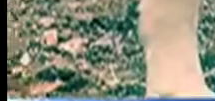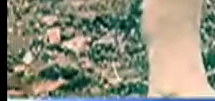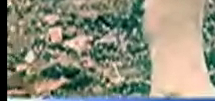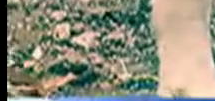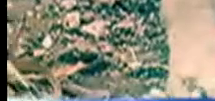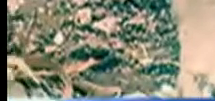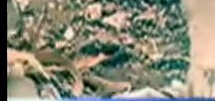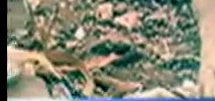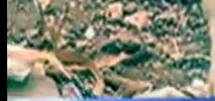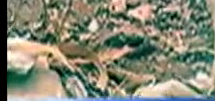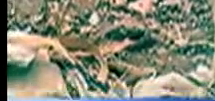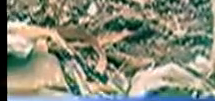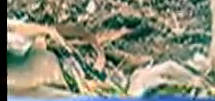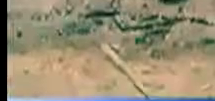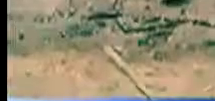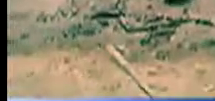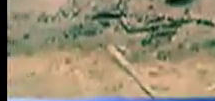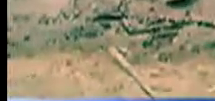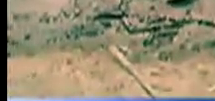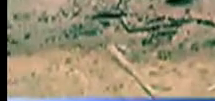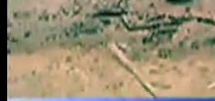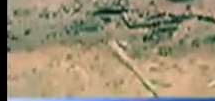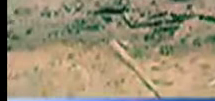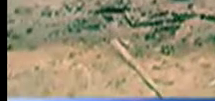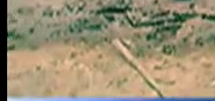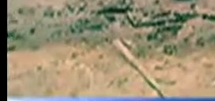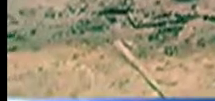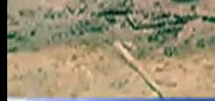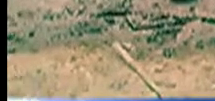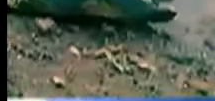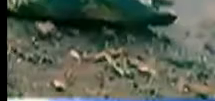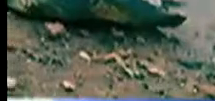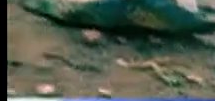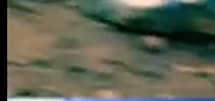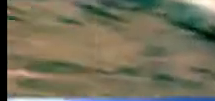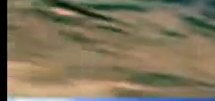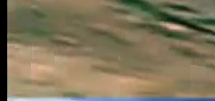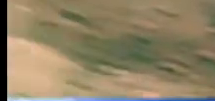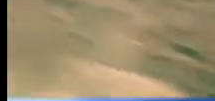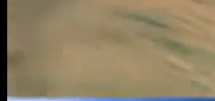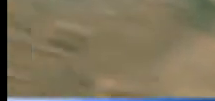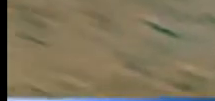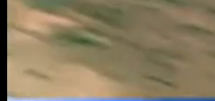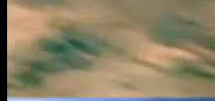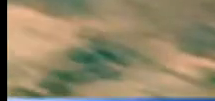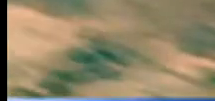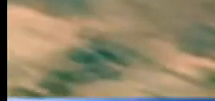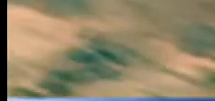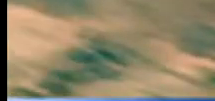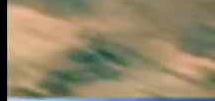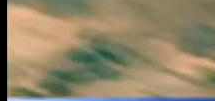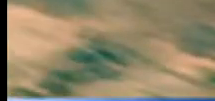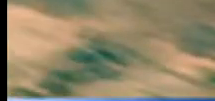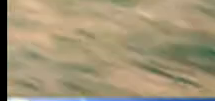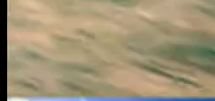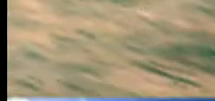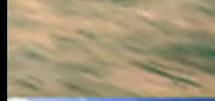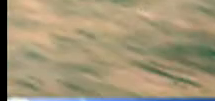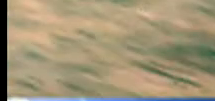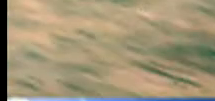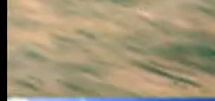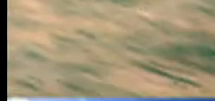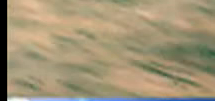La comunidad de un populoso sector de Guayaquil asegura estar preocupada por las necesidades en la zona. Ellos solicitan